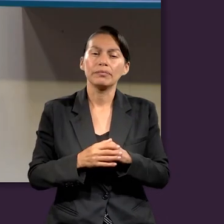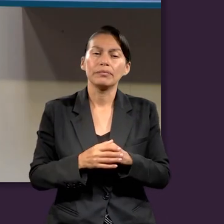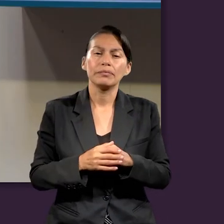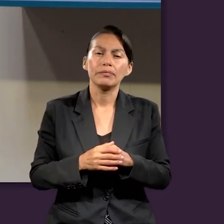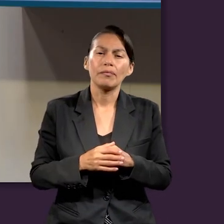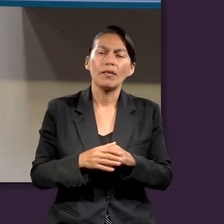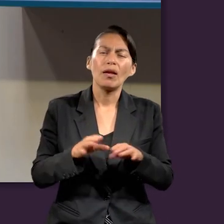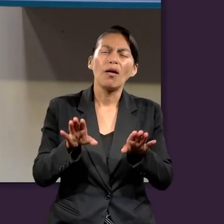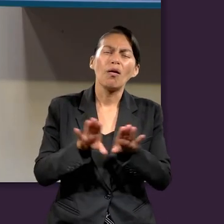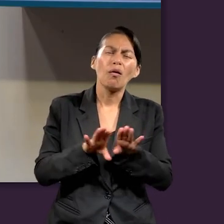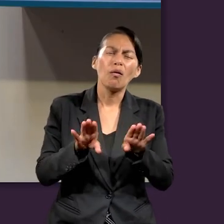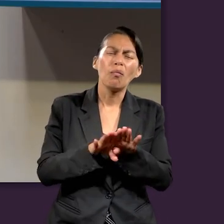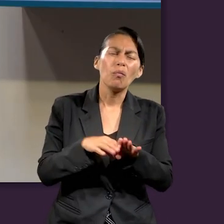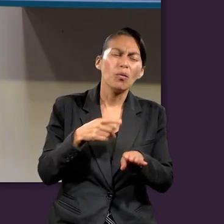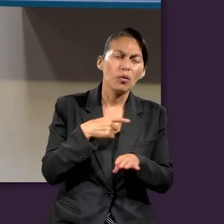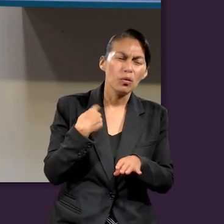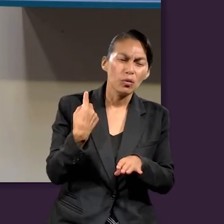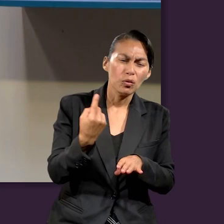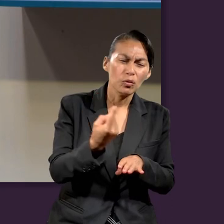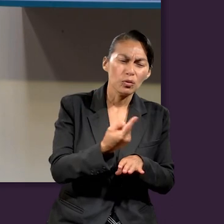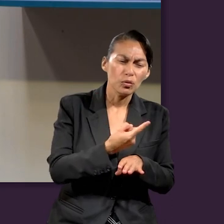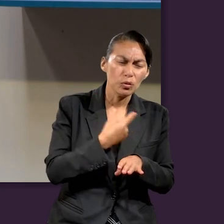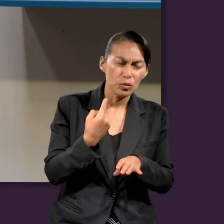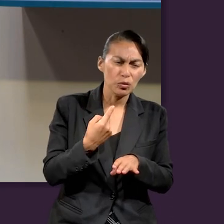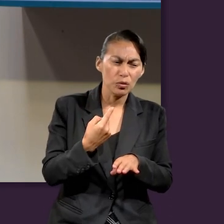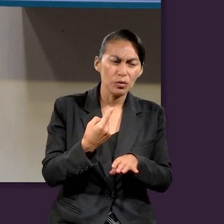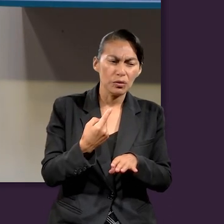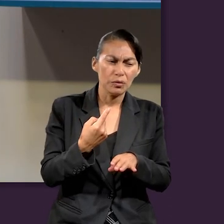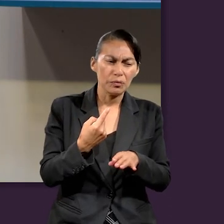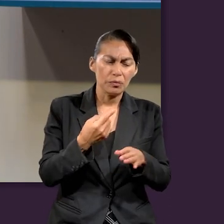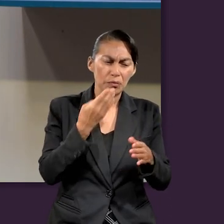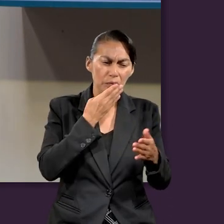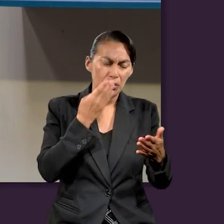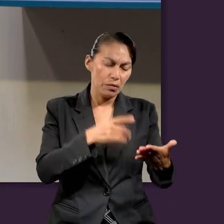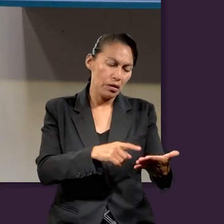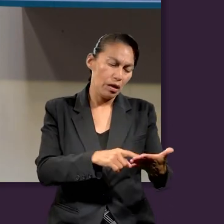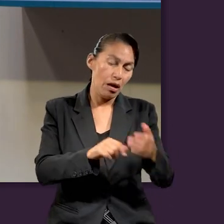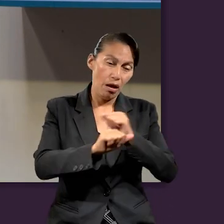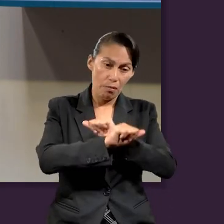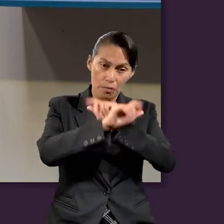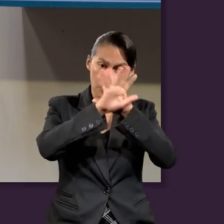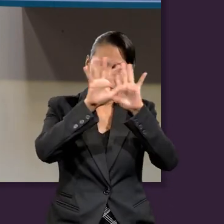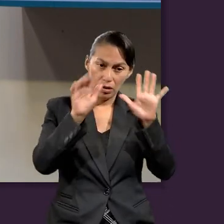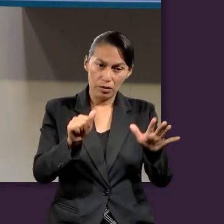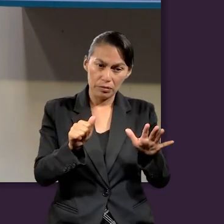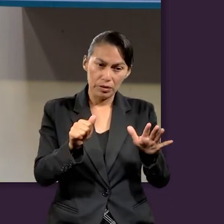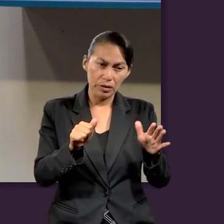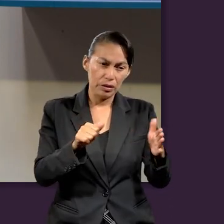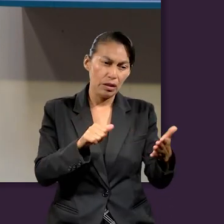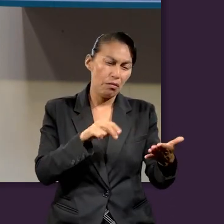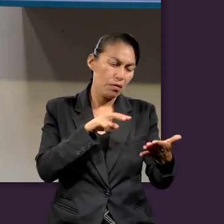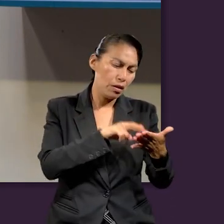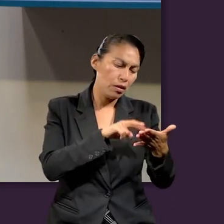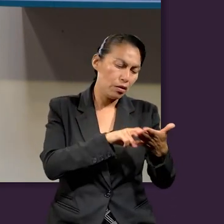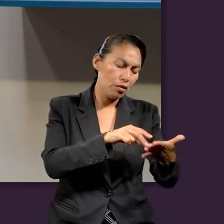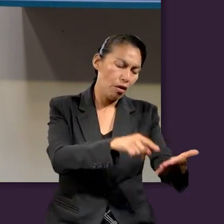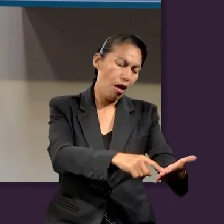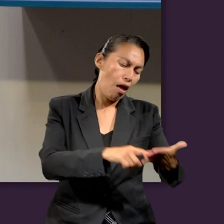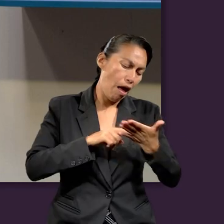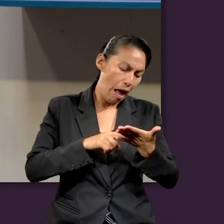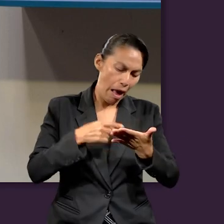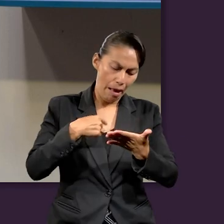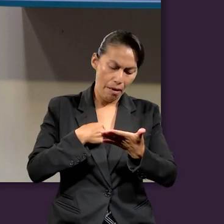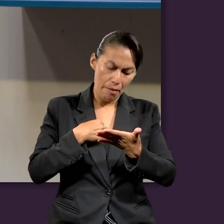¿De qué manera podemos nosotros arrancar algo del texto bíblico, del libro de Apocalipsis, que sea